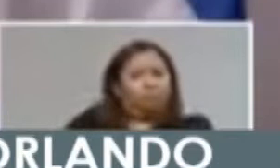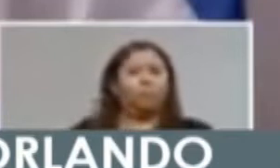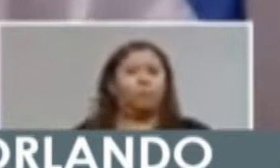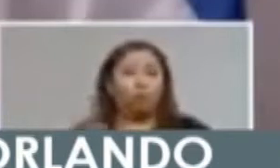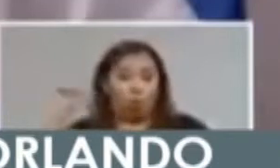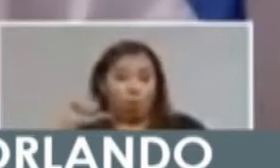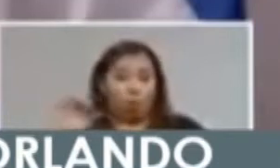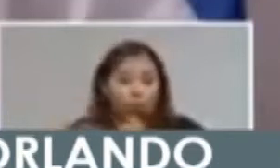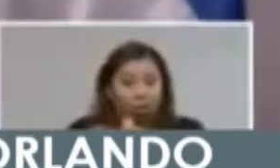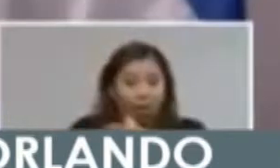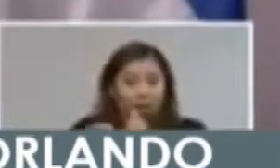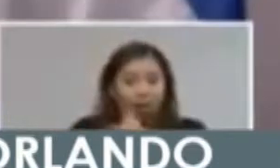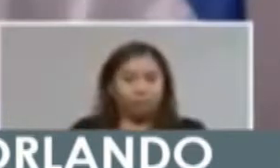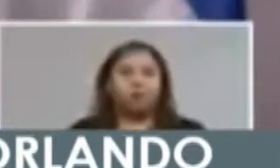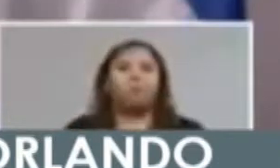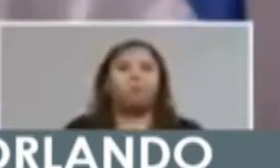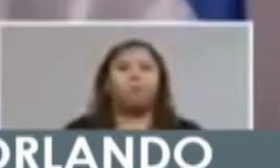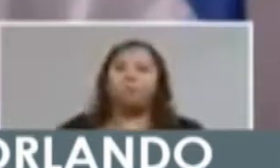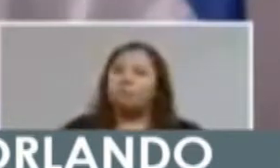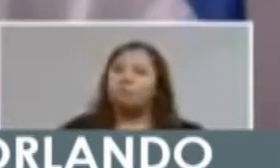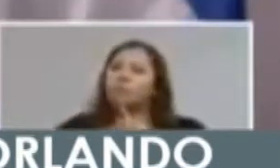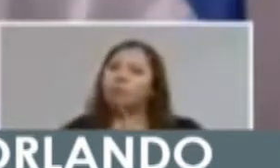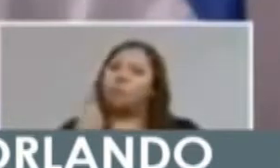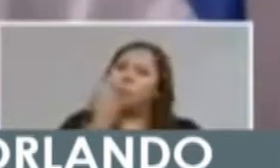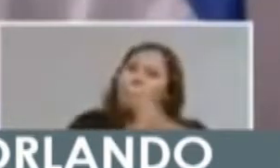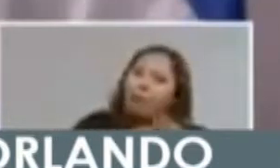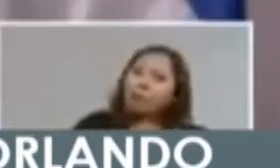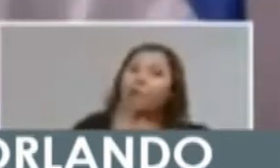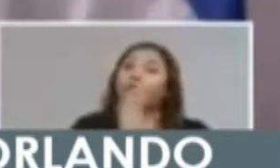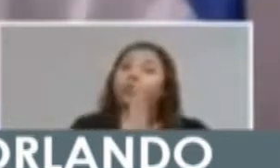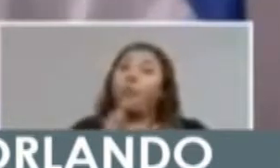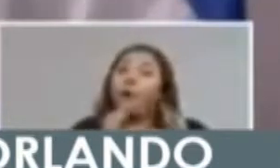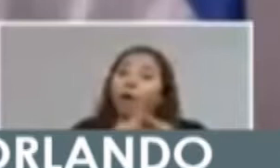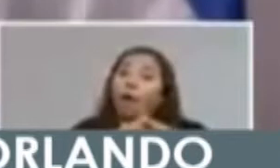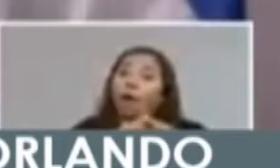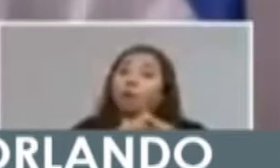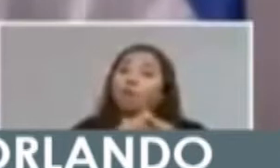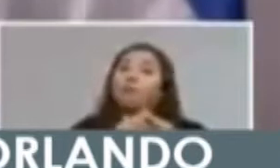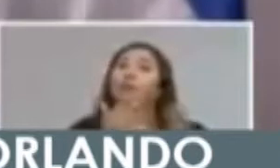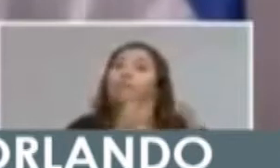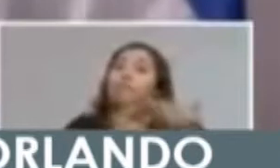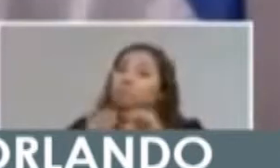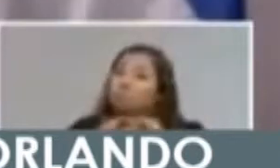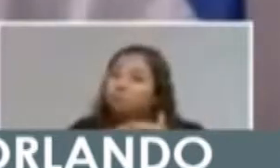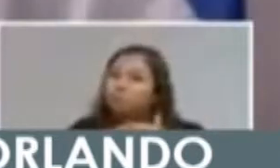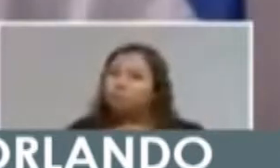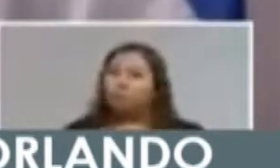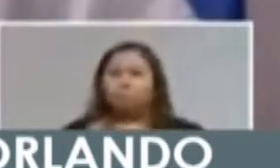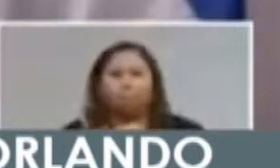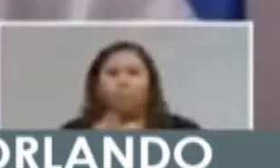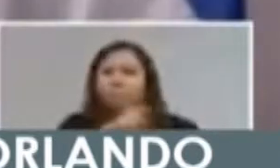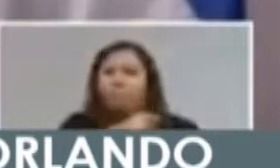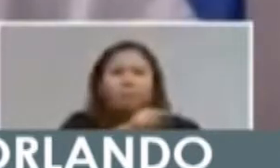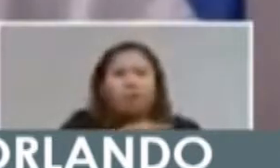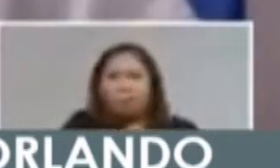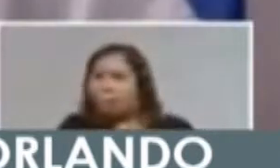años de edad, anunció ayer que contrajo el COVID-19, lo mismo que su esposa, Ana García, pero que se siente con la suficiente fuerza